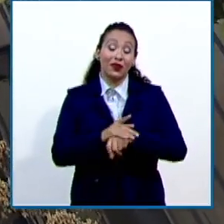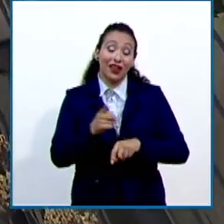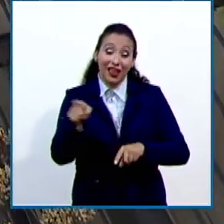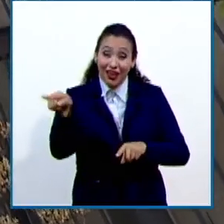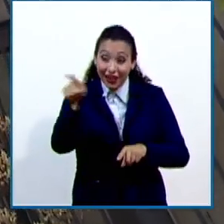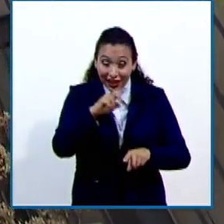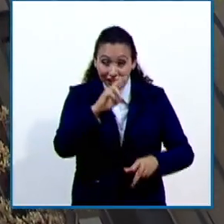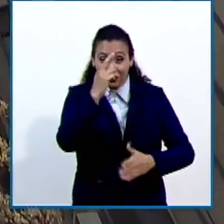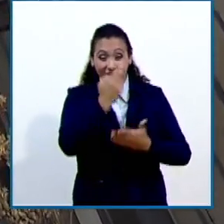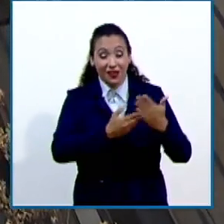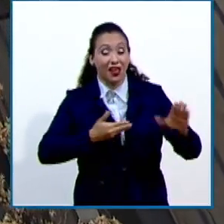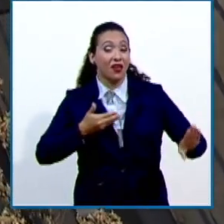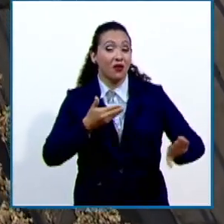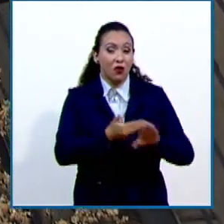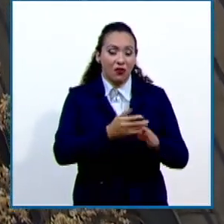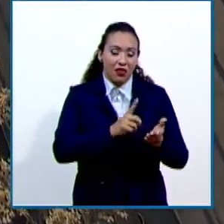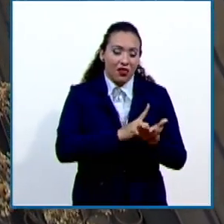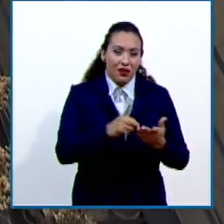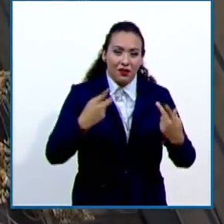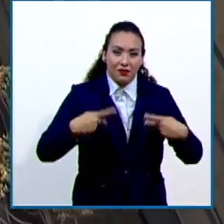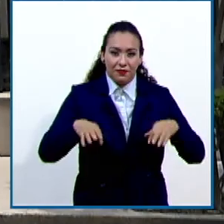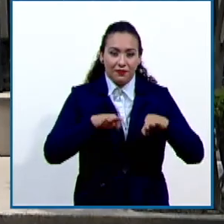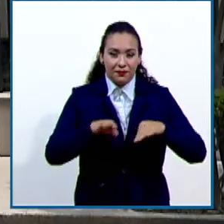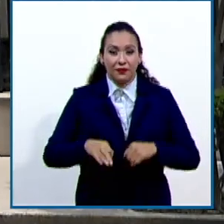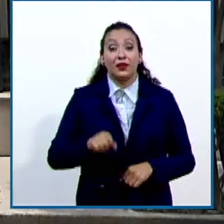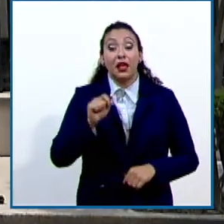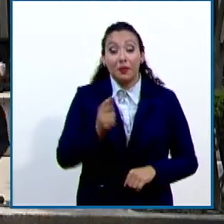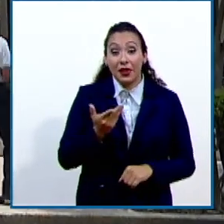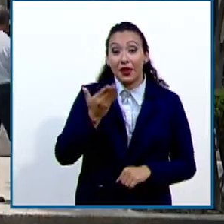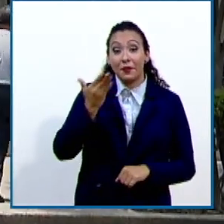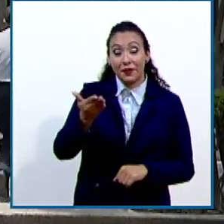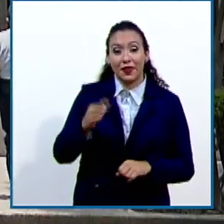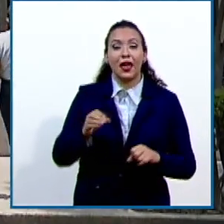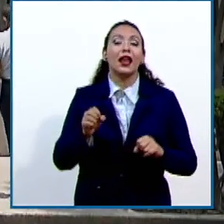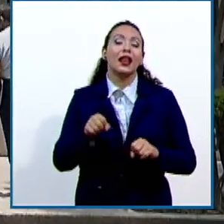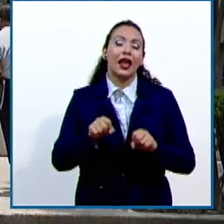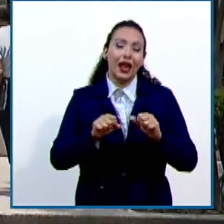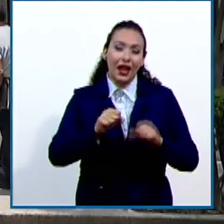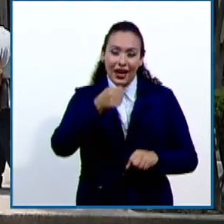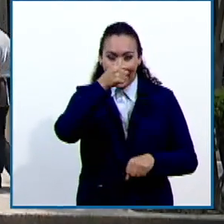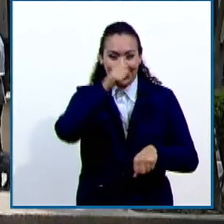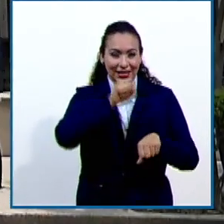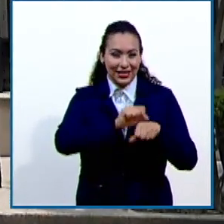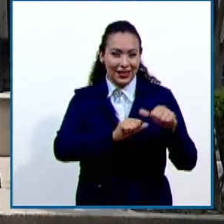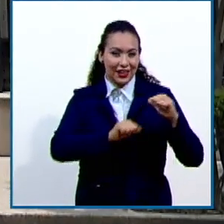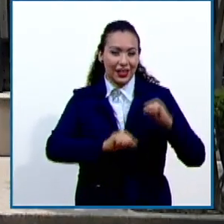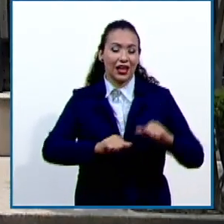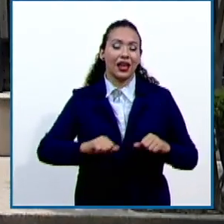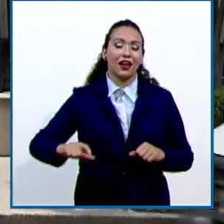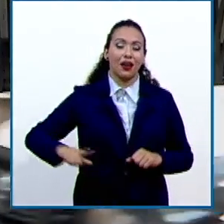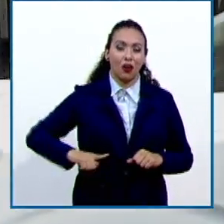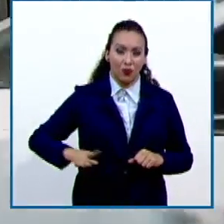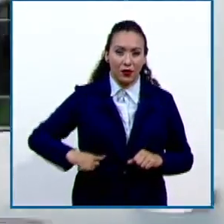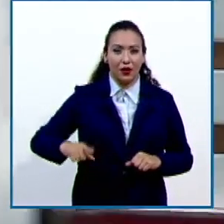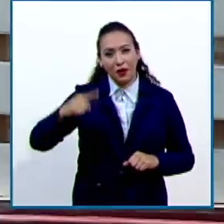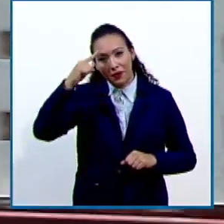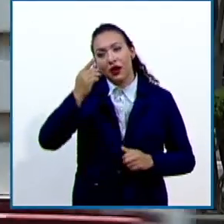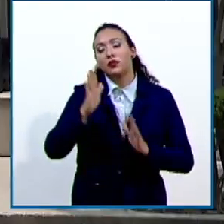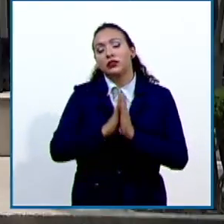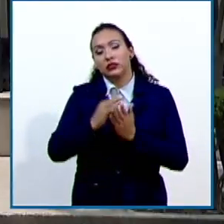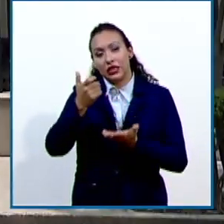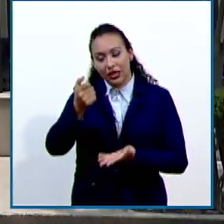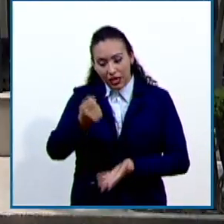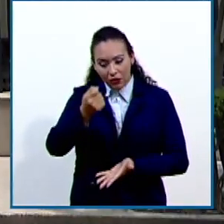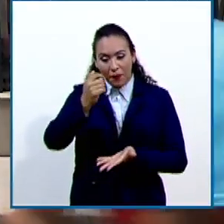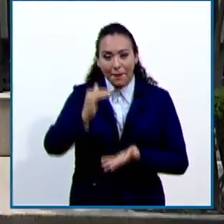sus derechos. Asimismo, solicitan la intervención de la Secretaría de Gobernación para que se autorice una ampliación presupuestal al Poder